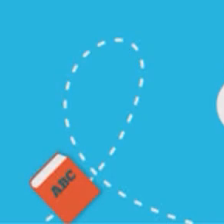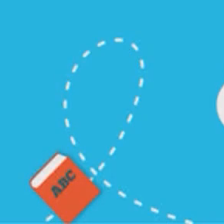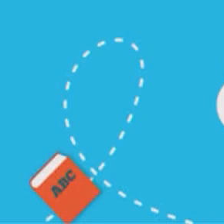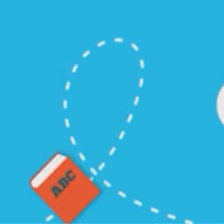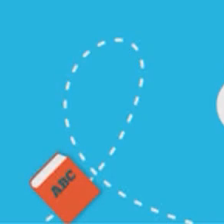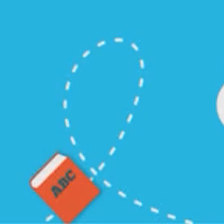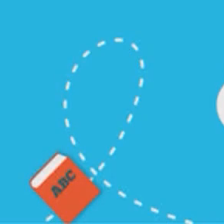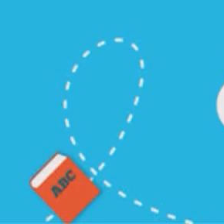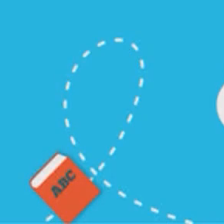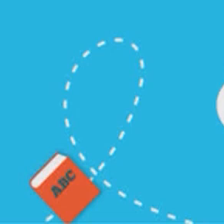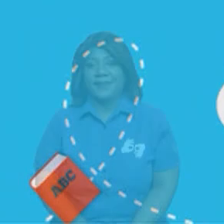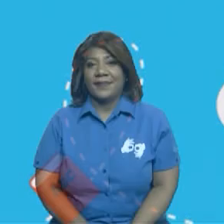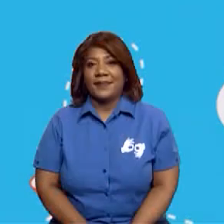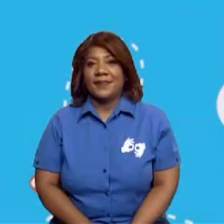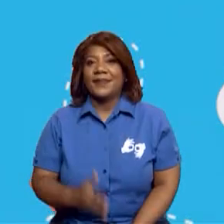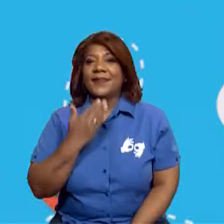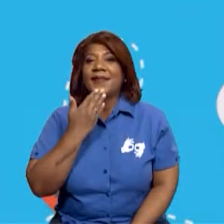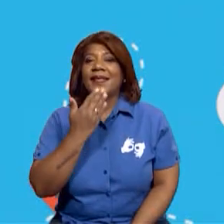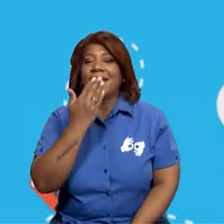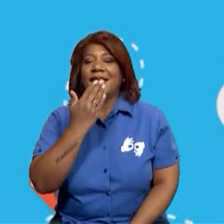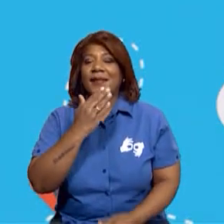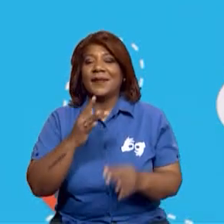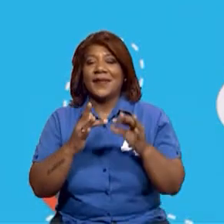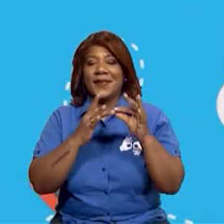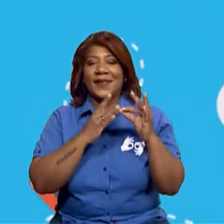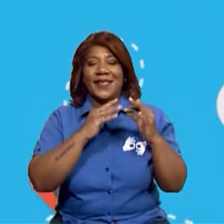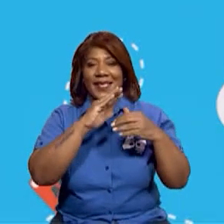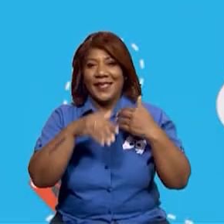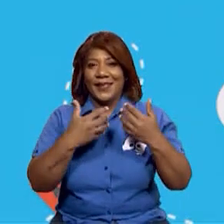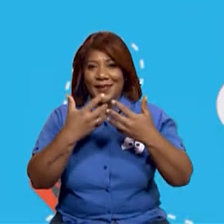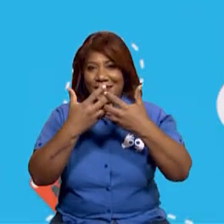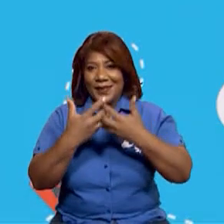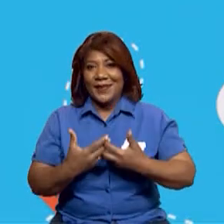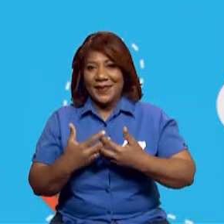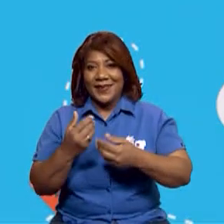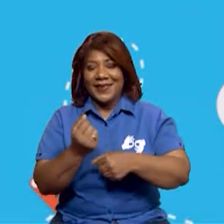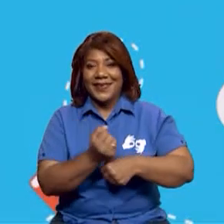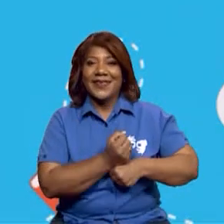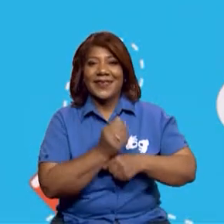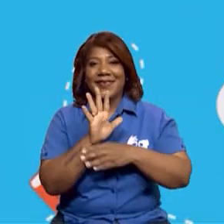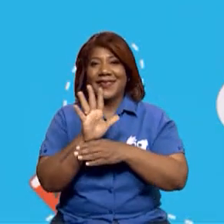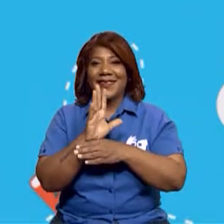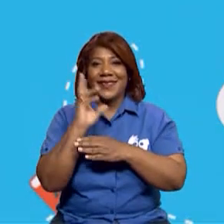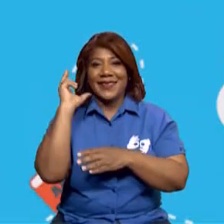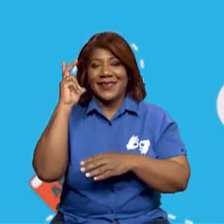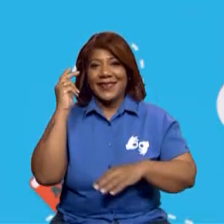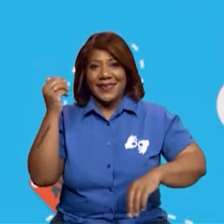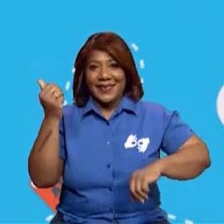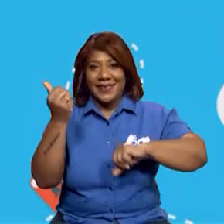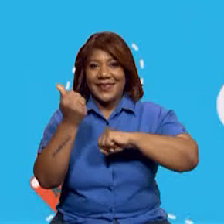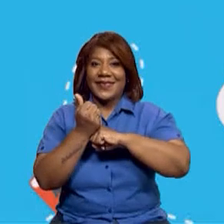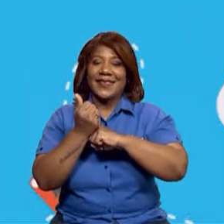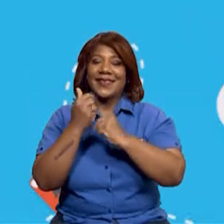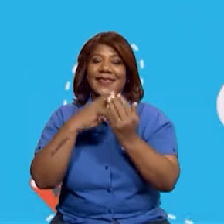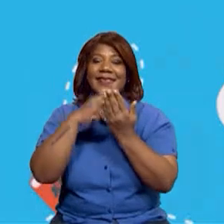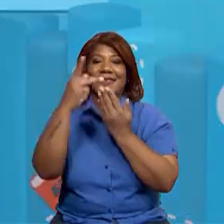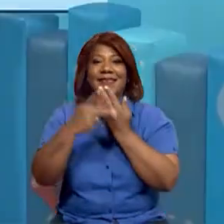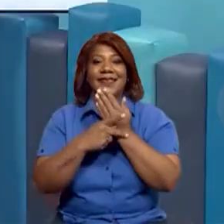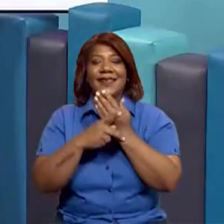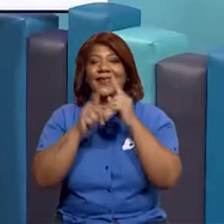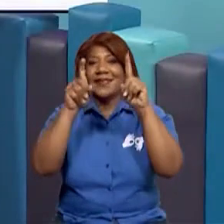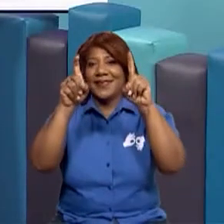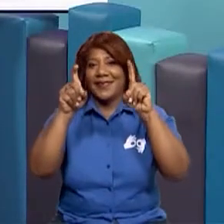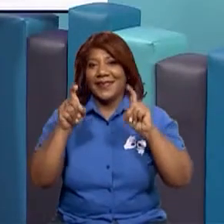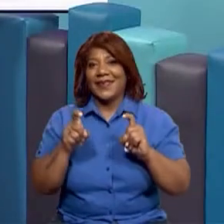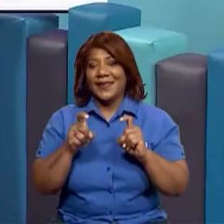Queremos dar especial agradecimiento a todos nuestros patrocinadores, fundaciones, televisoras y radioemisoras por apoyarnos